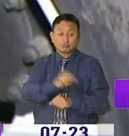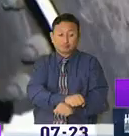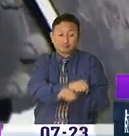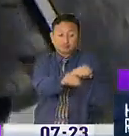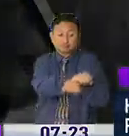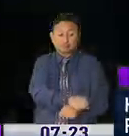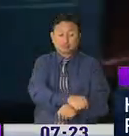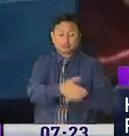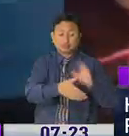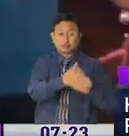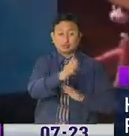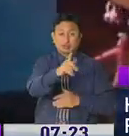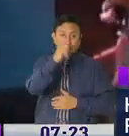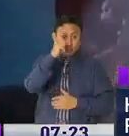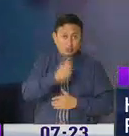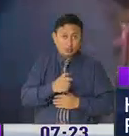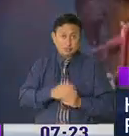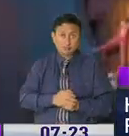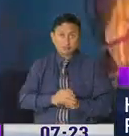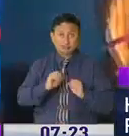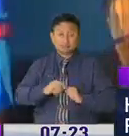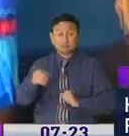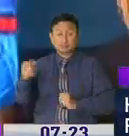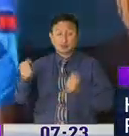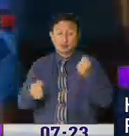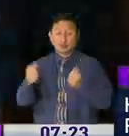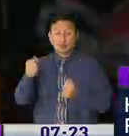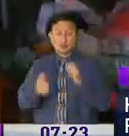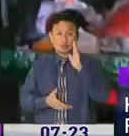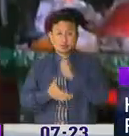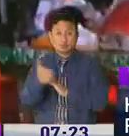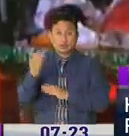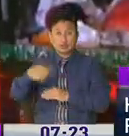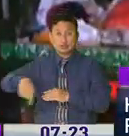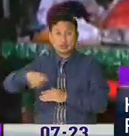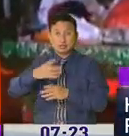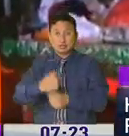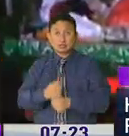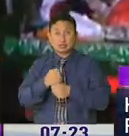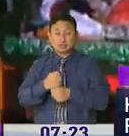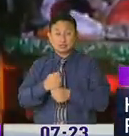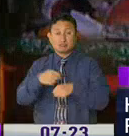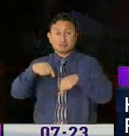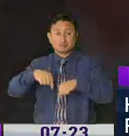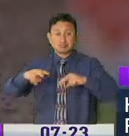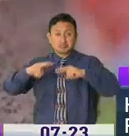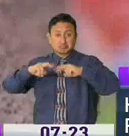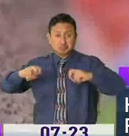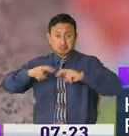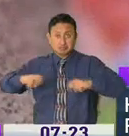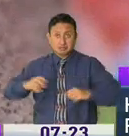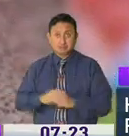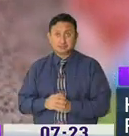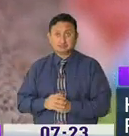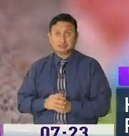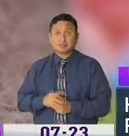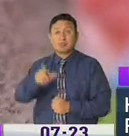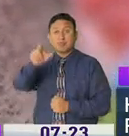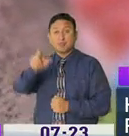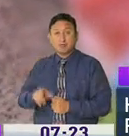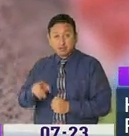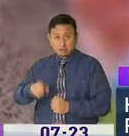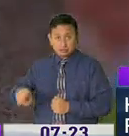fiscalía. También el camión fue trasladado hasta el patio de retención vehicular para investigaciones. Los moradores acaban de indicar que el señor ha